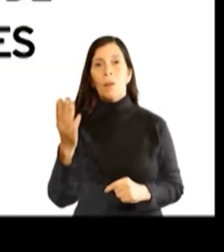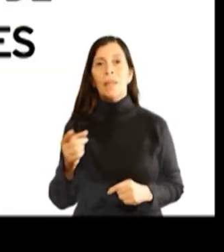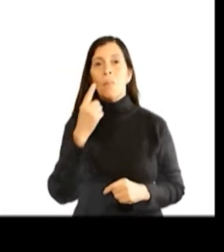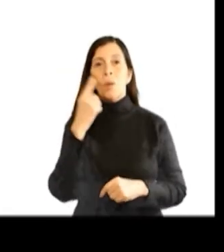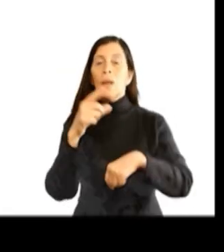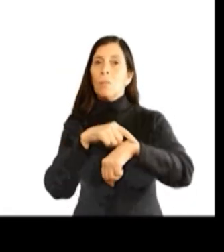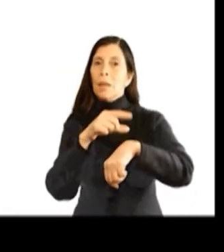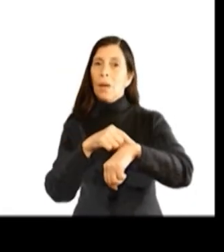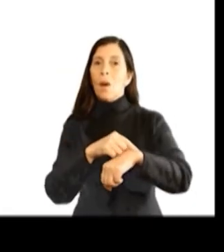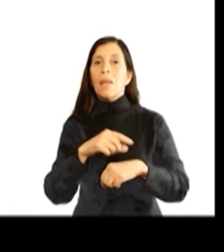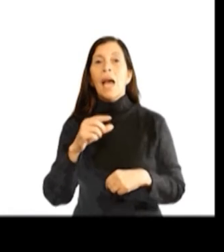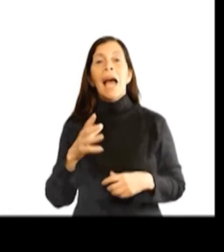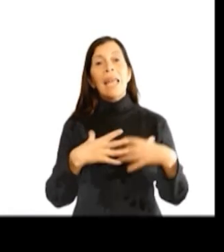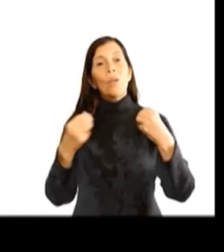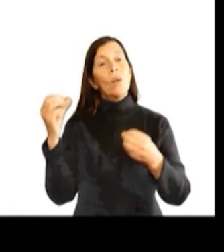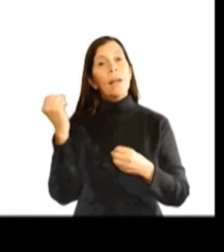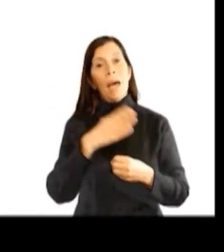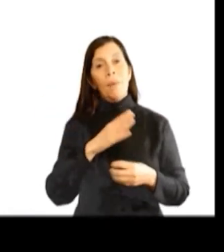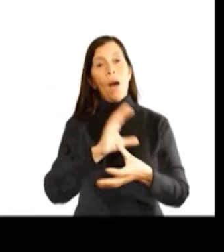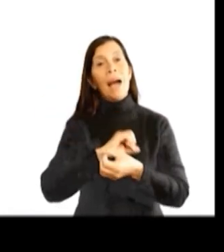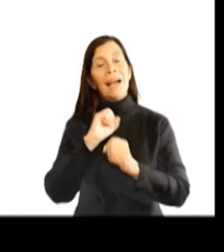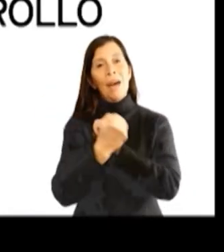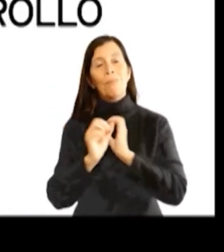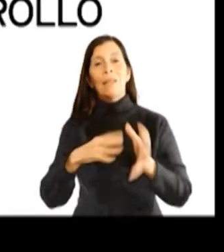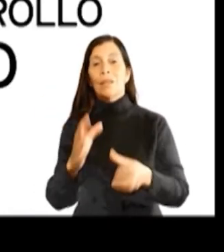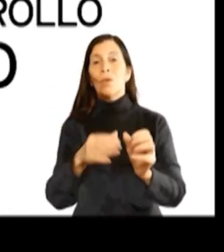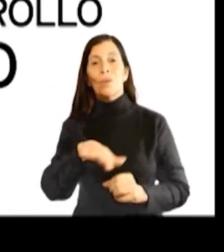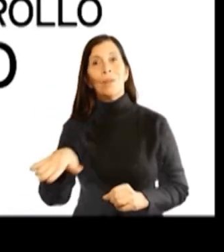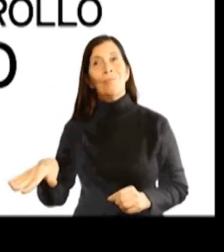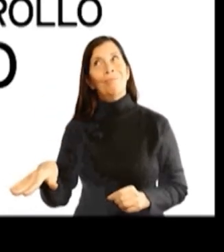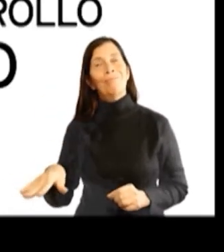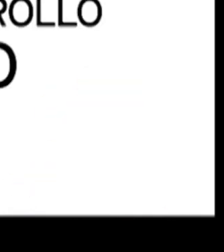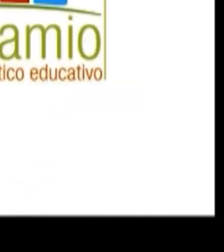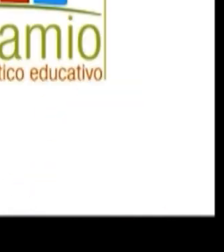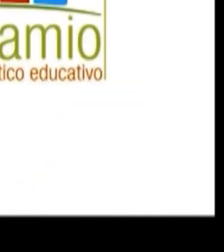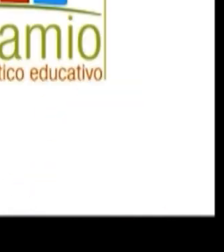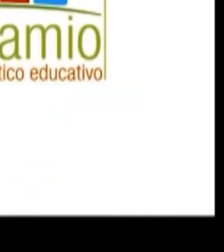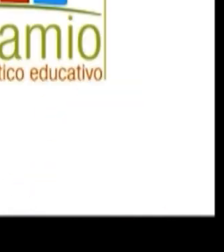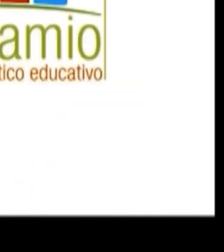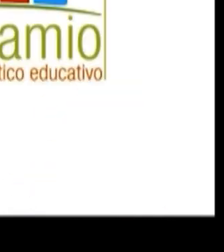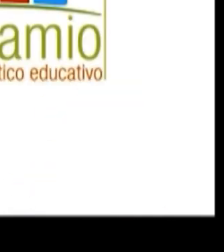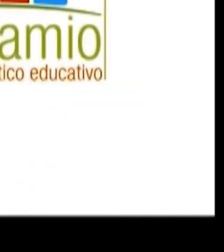de estas señales, consulta a un pediatra. La intervención temprana cambia el desarrollo del niño.